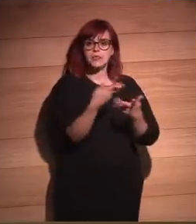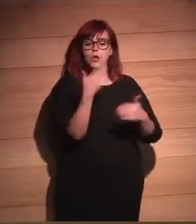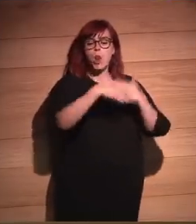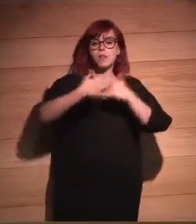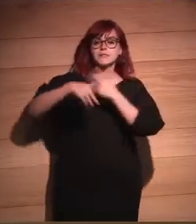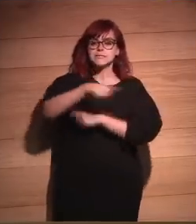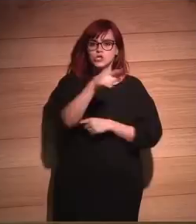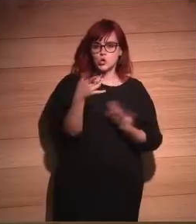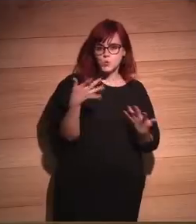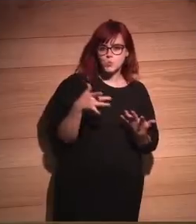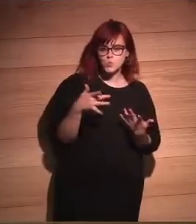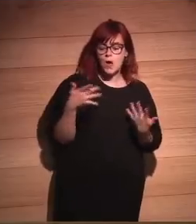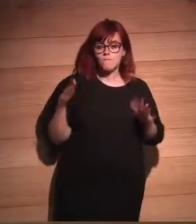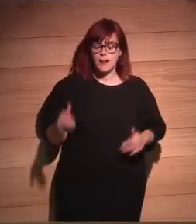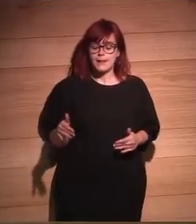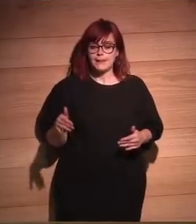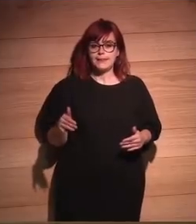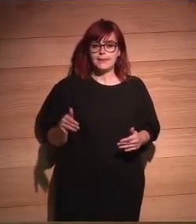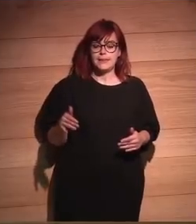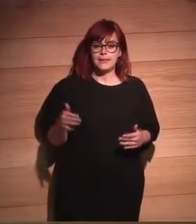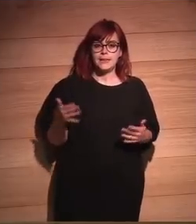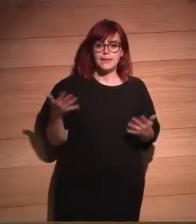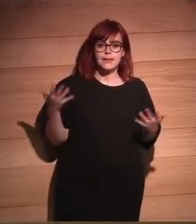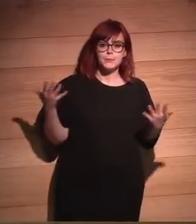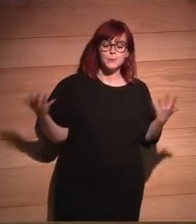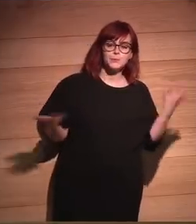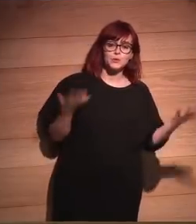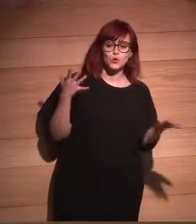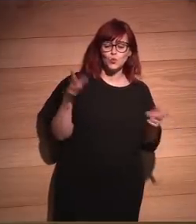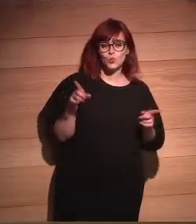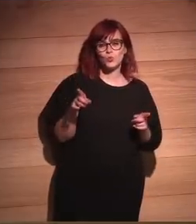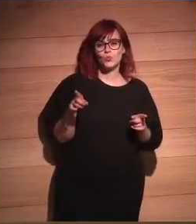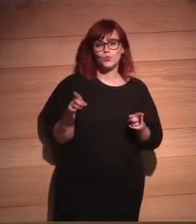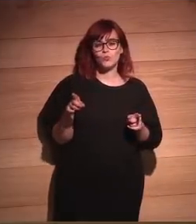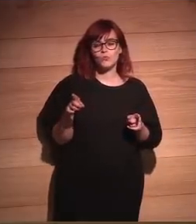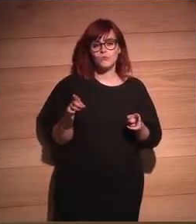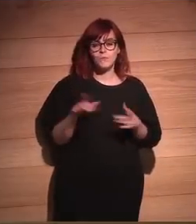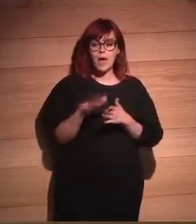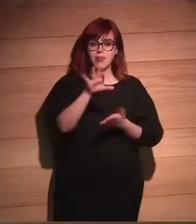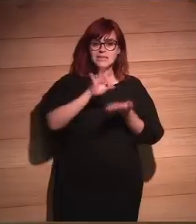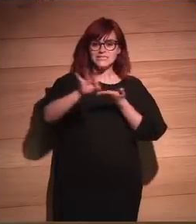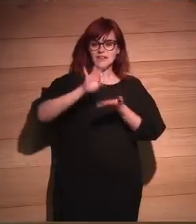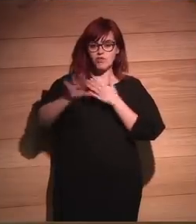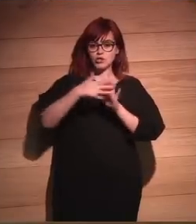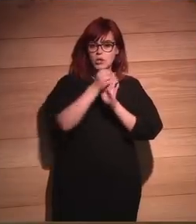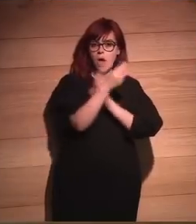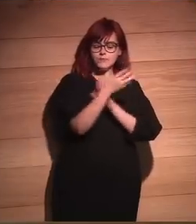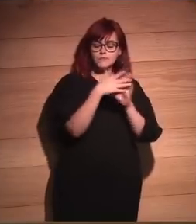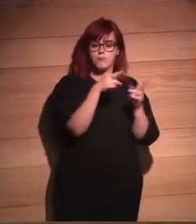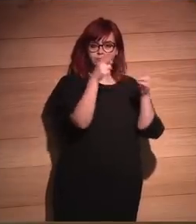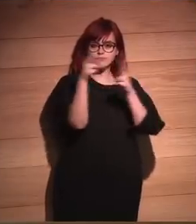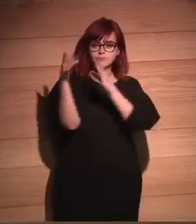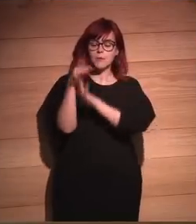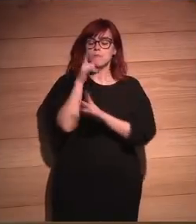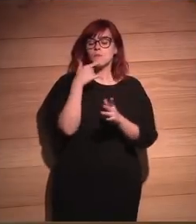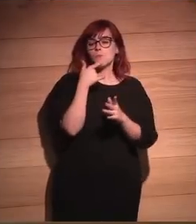en este sitio, pues nos encontraremos con que se fragmenta los servicios y las aplicaciones de Internet, porque la